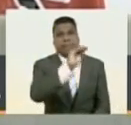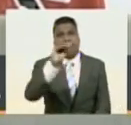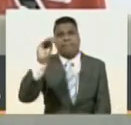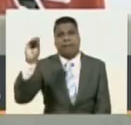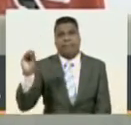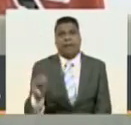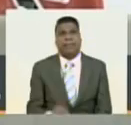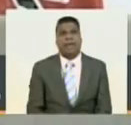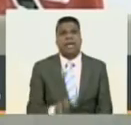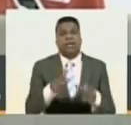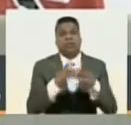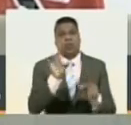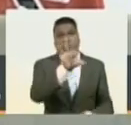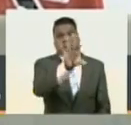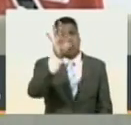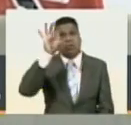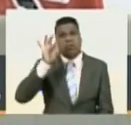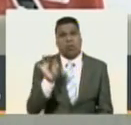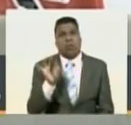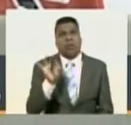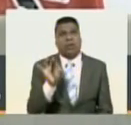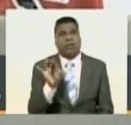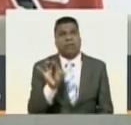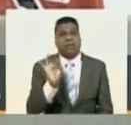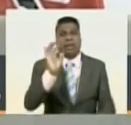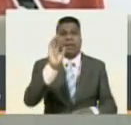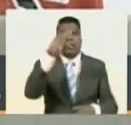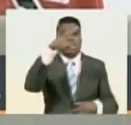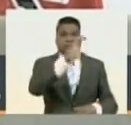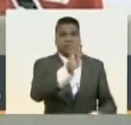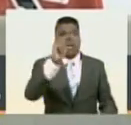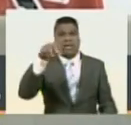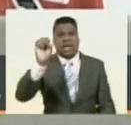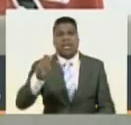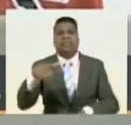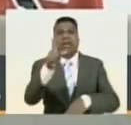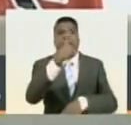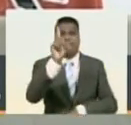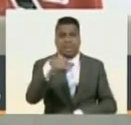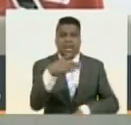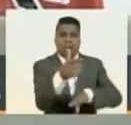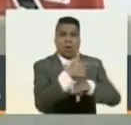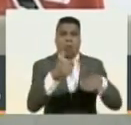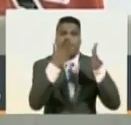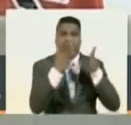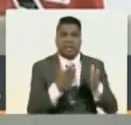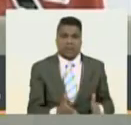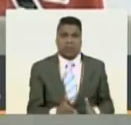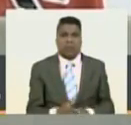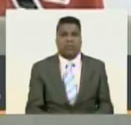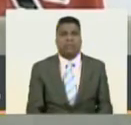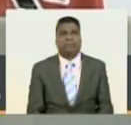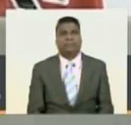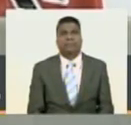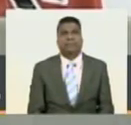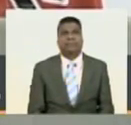para las elecciones regionales de gobernadores, gobernadoras y legisladores para